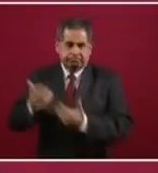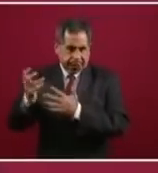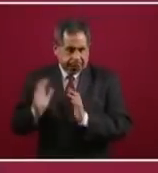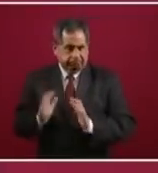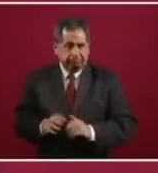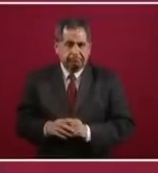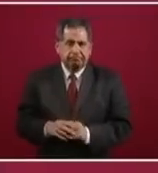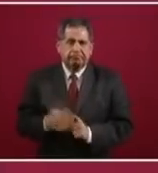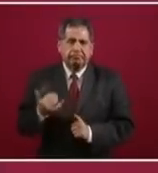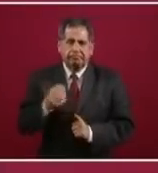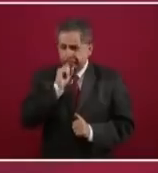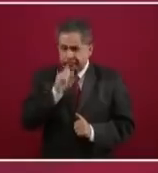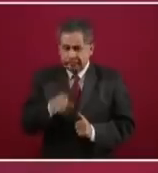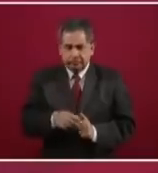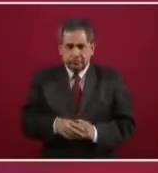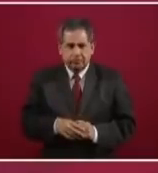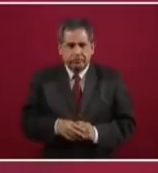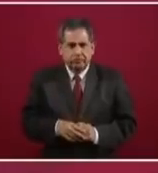y